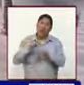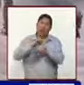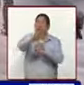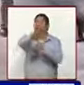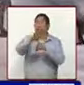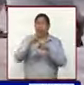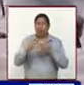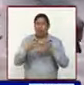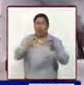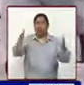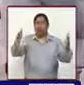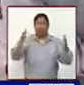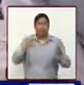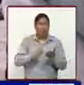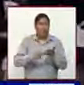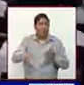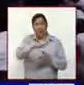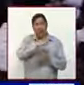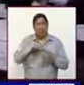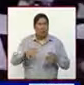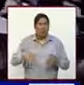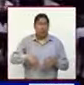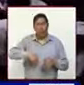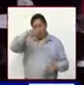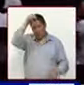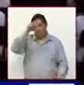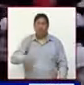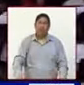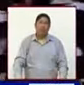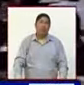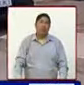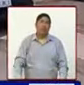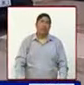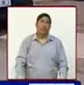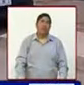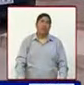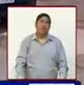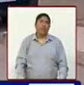de contingencia esta zona de los condominios en la zona norte.